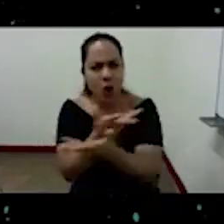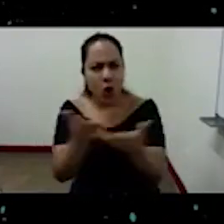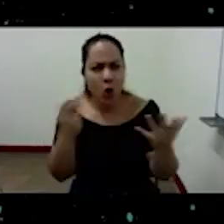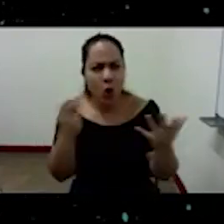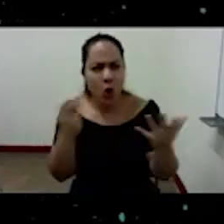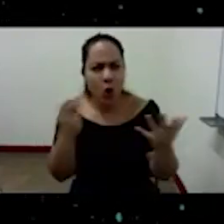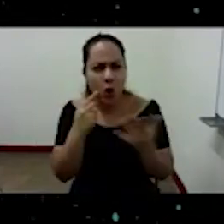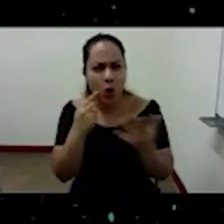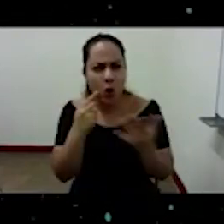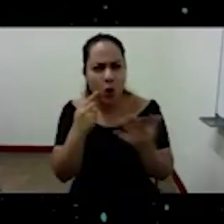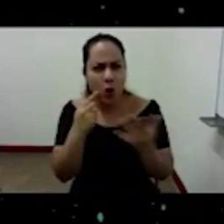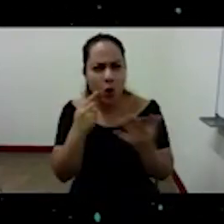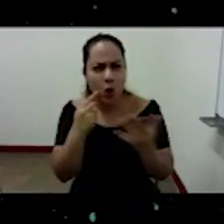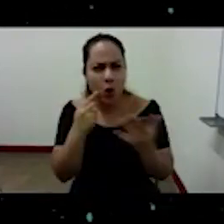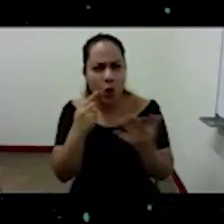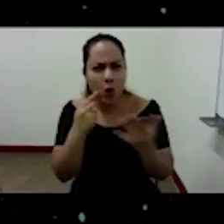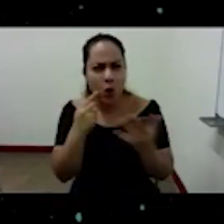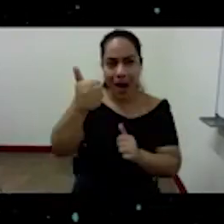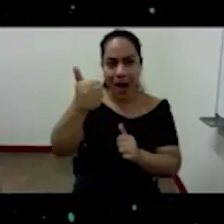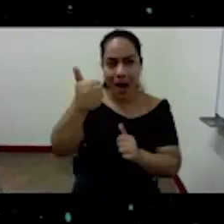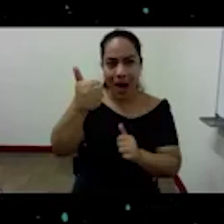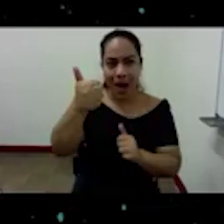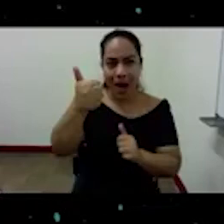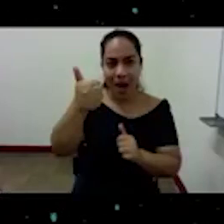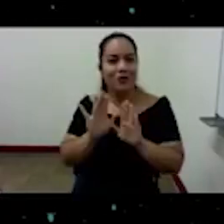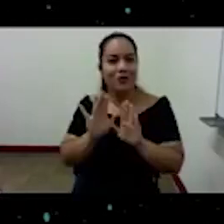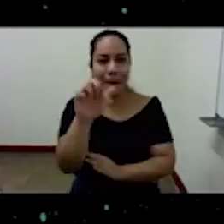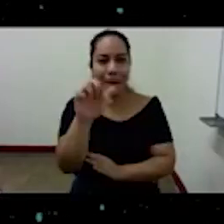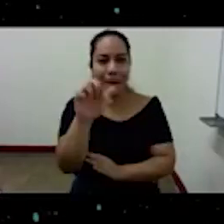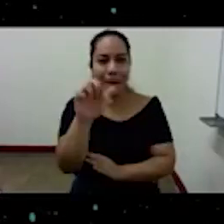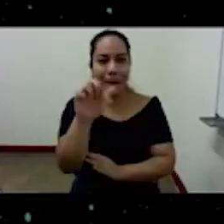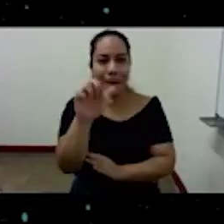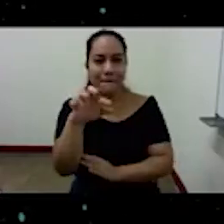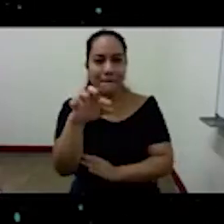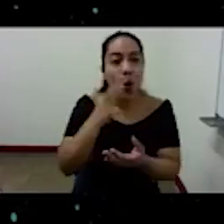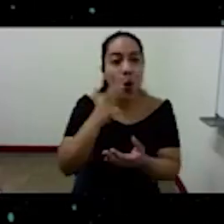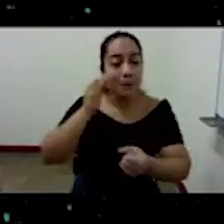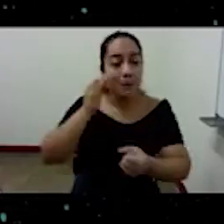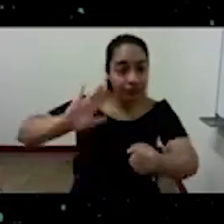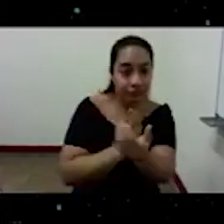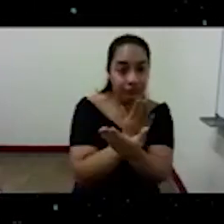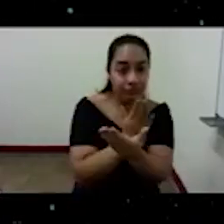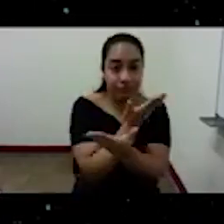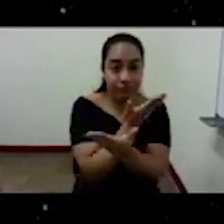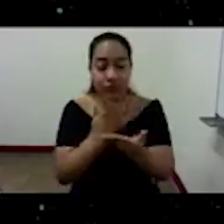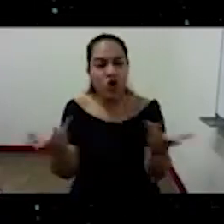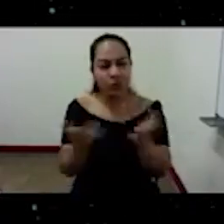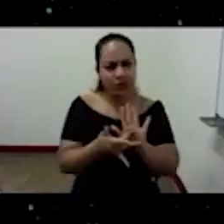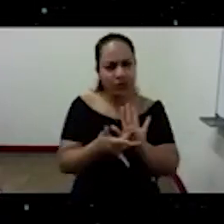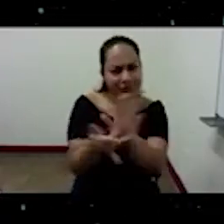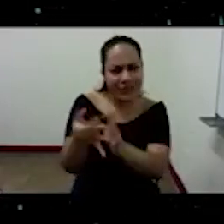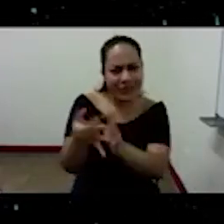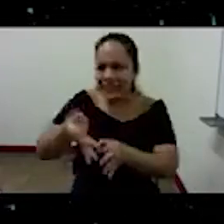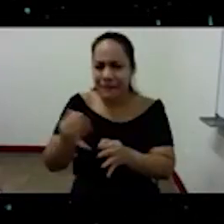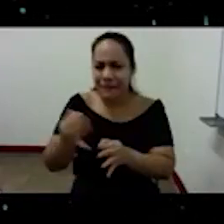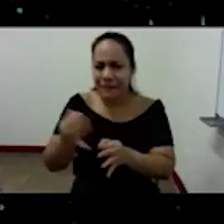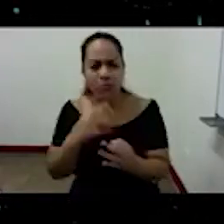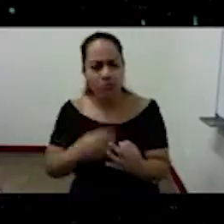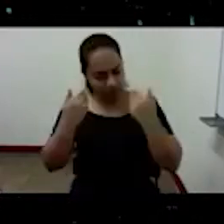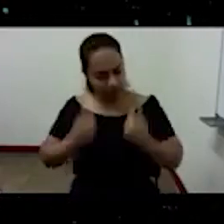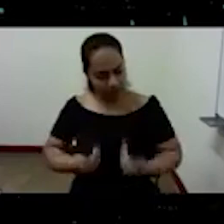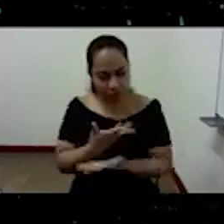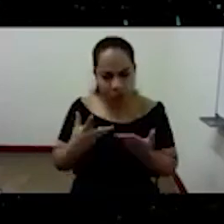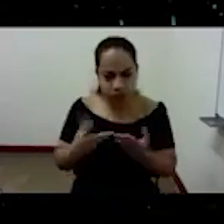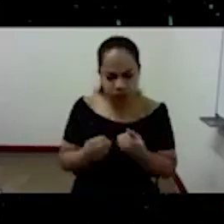bello. Por eso es el dios de la música representada en la lira que siempre porta y que obtuvo de